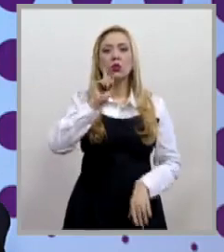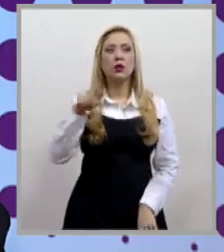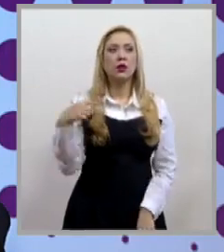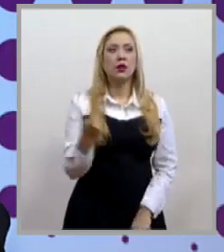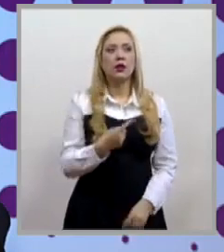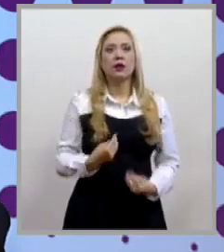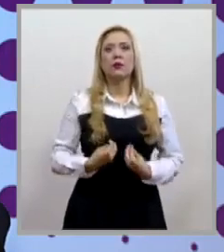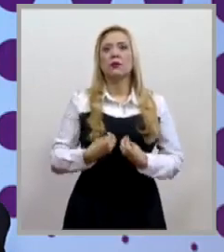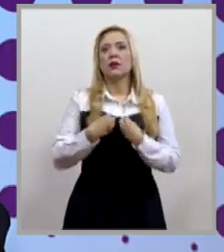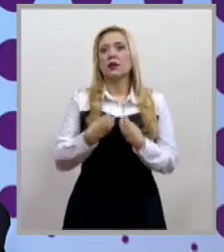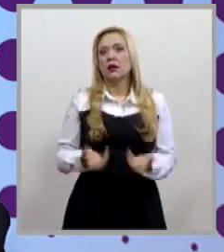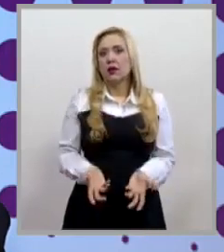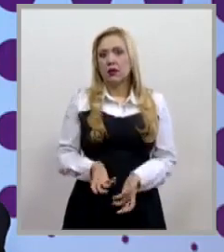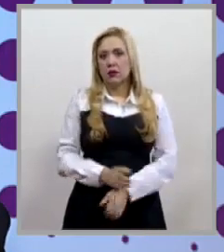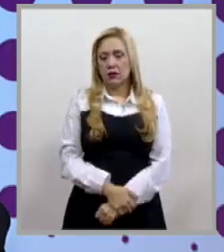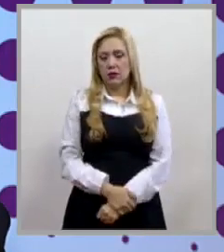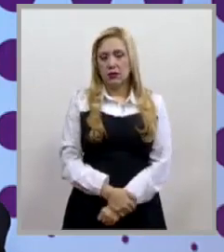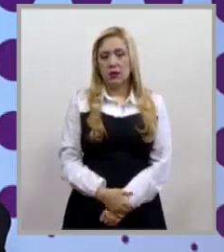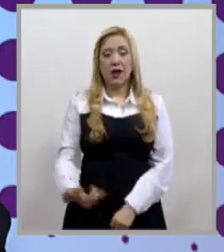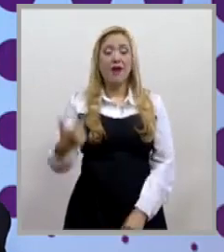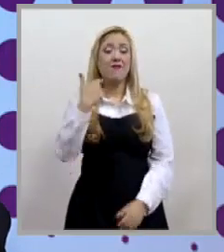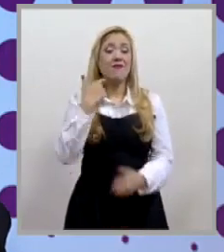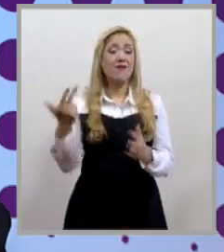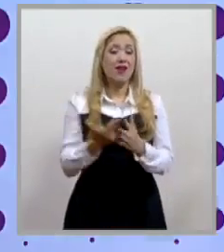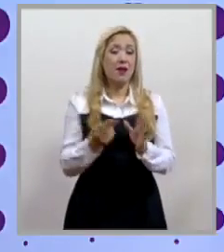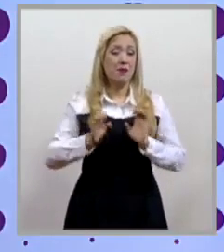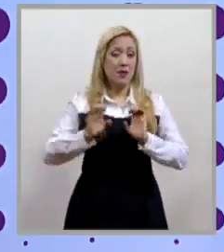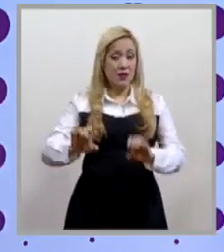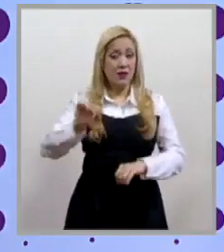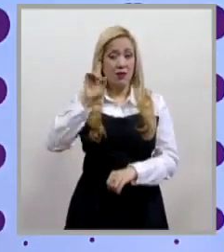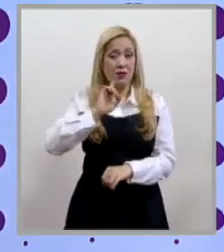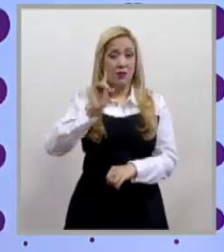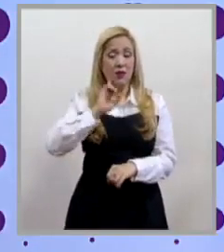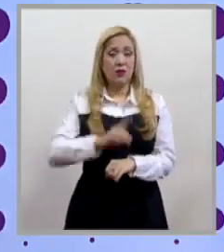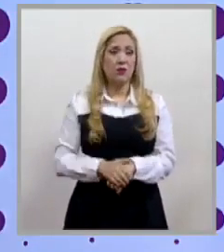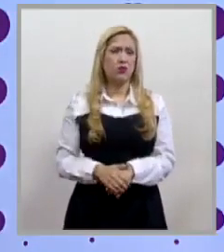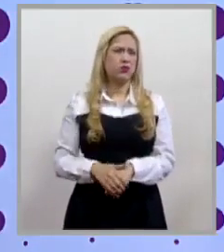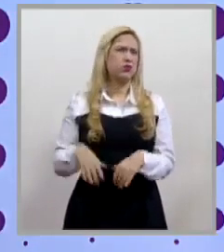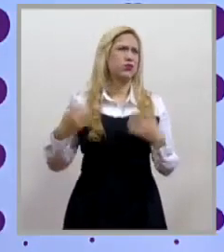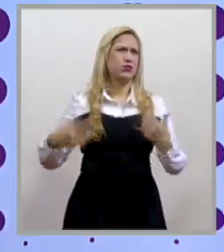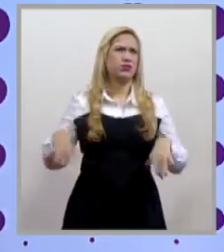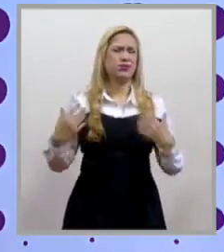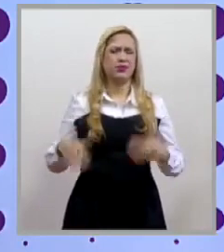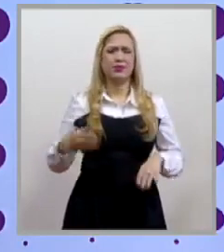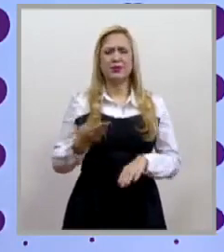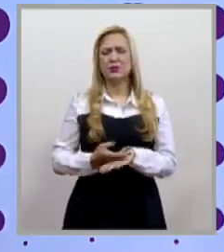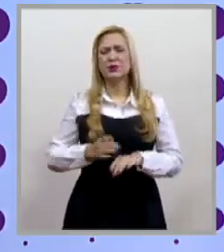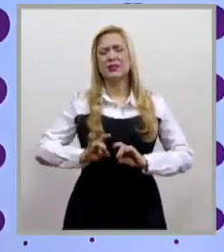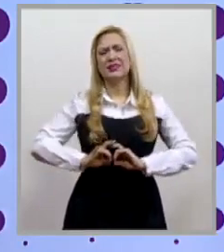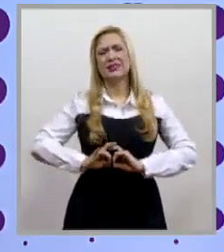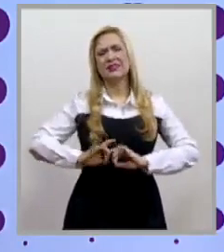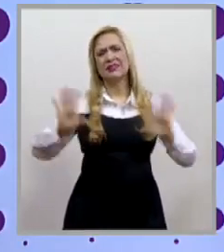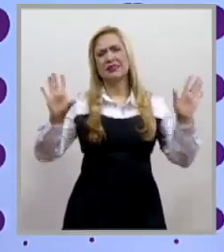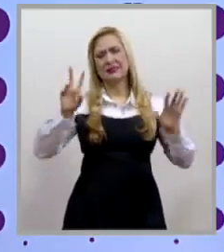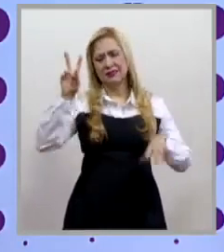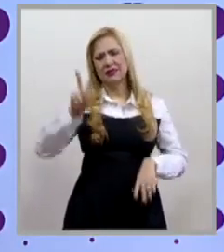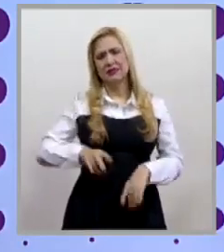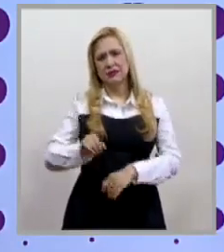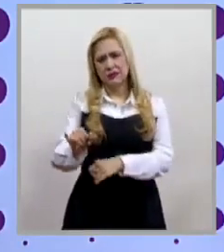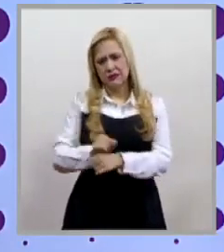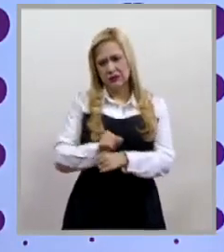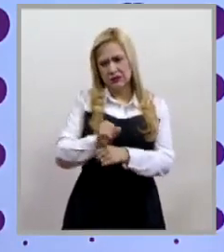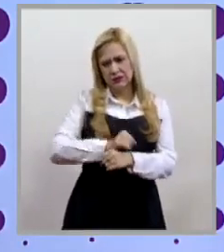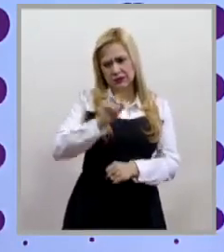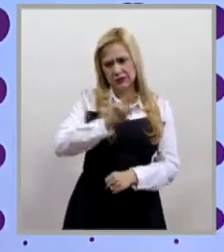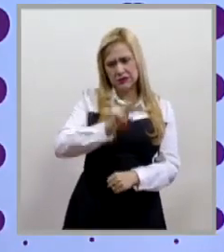en el feminicidio creo que pesan de manera muy, muy delicada en la investigación de estos casos